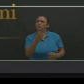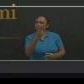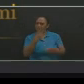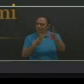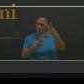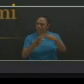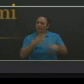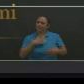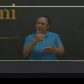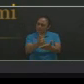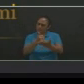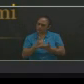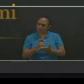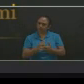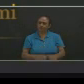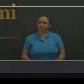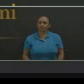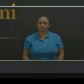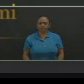socorro.